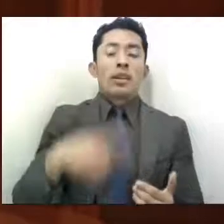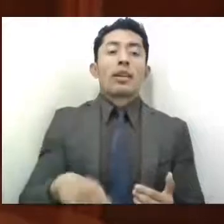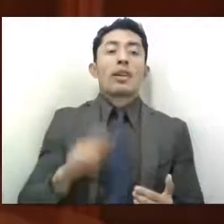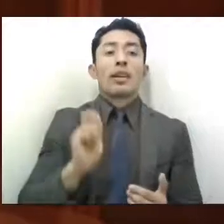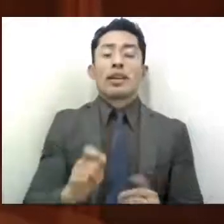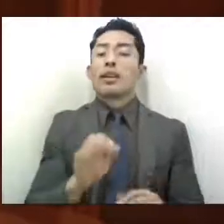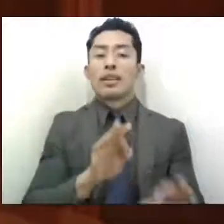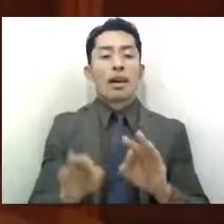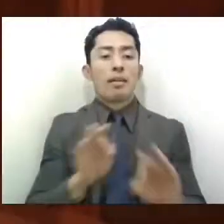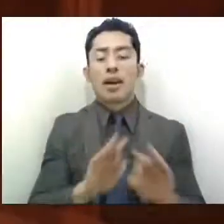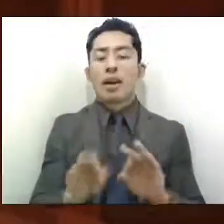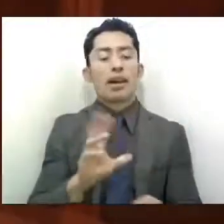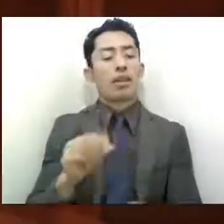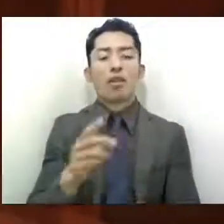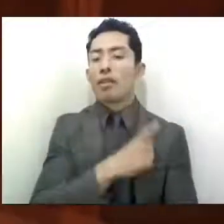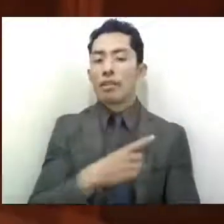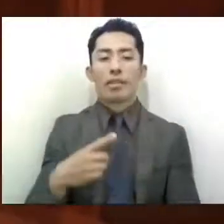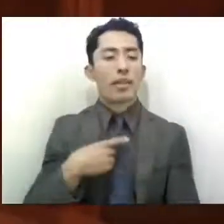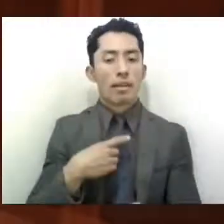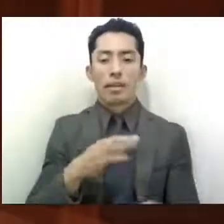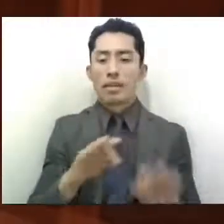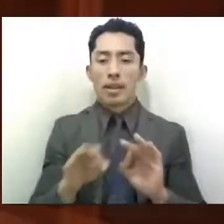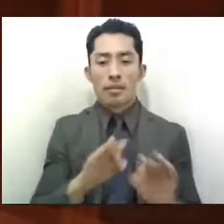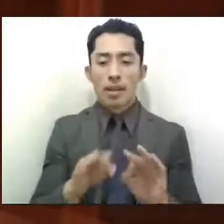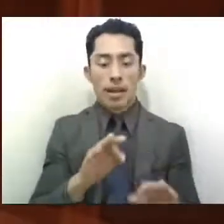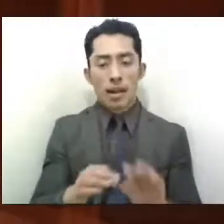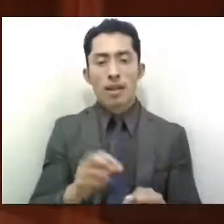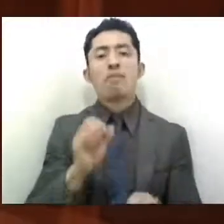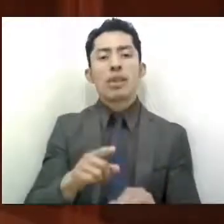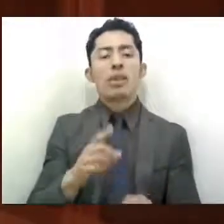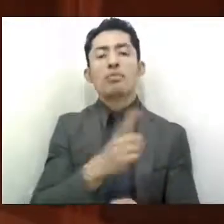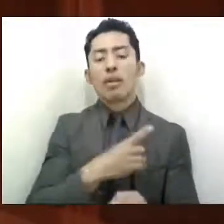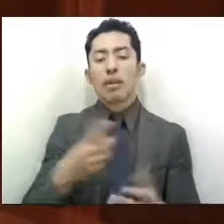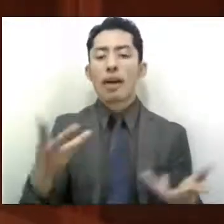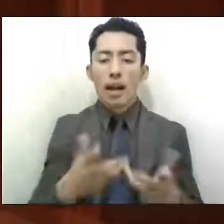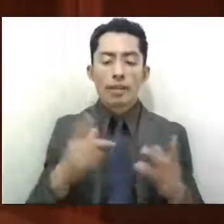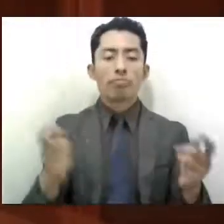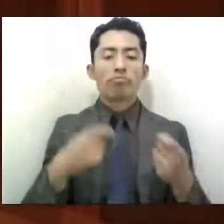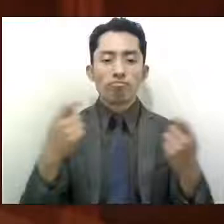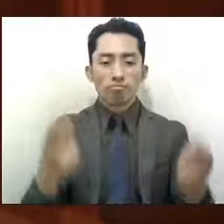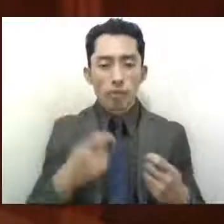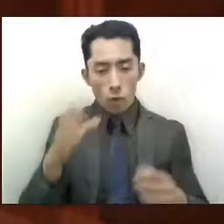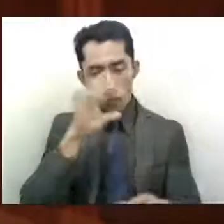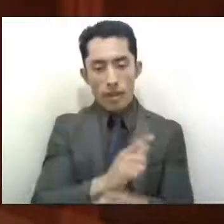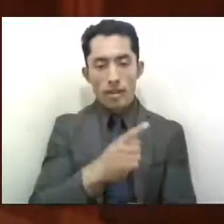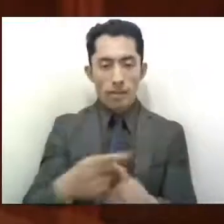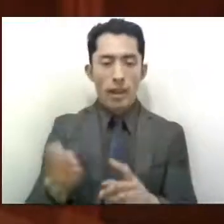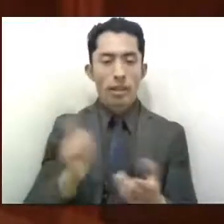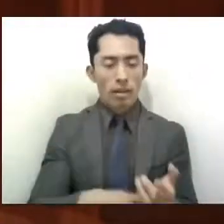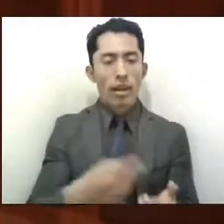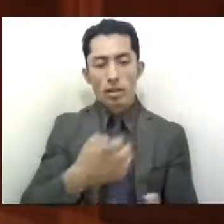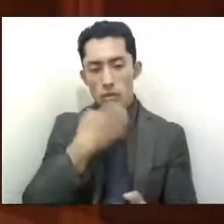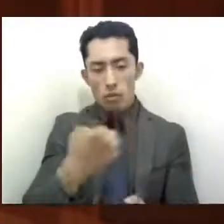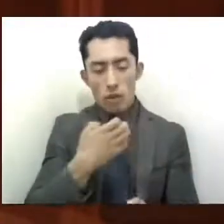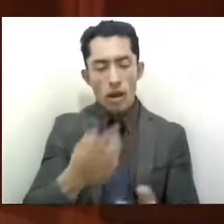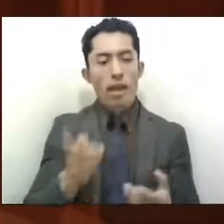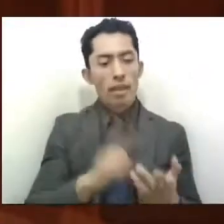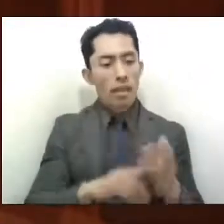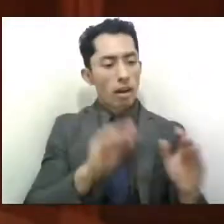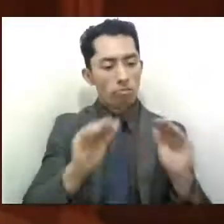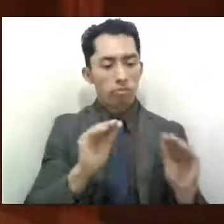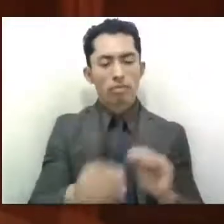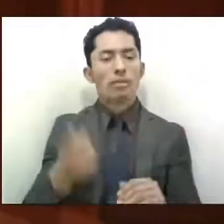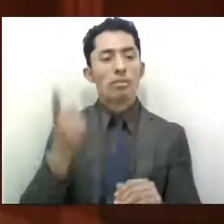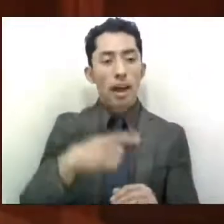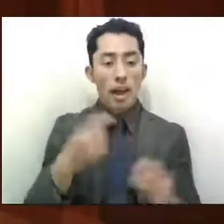escolares y organizar festividades culturales en todas las escuelas para destacar la labor de los